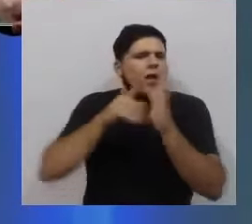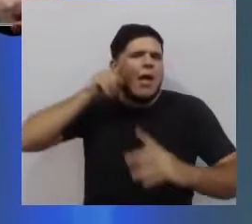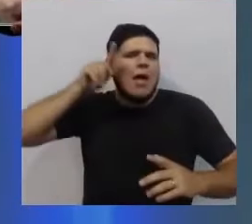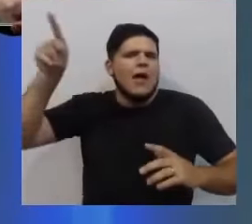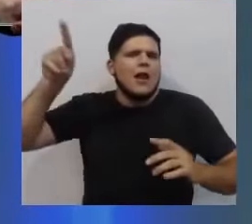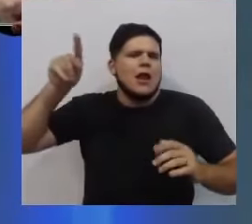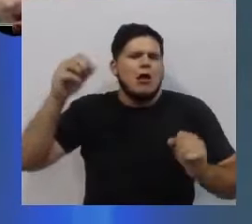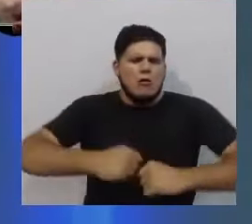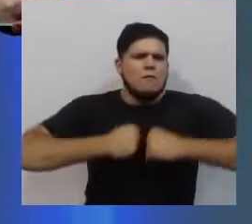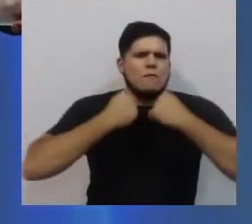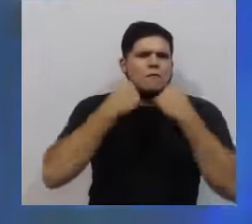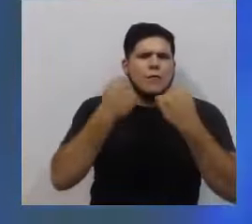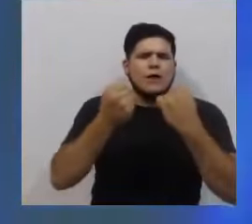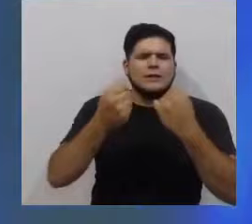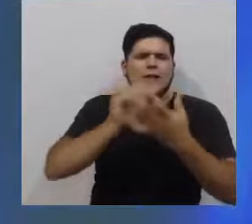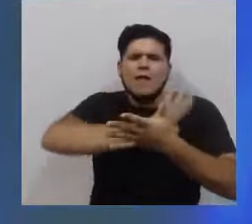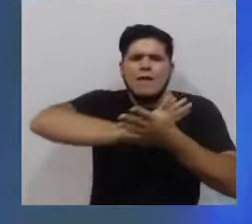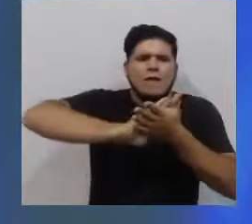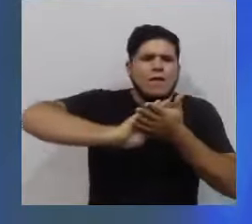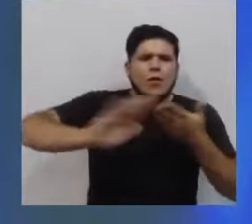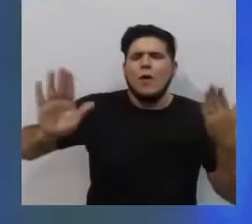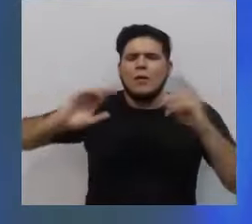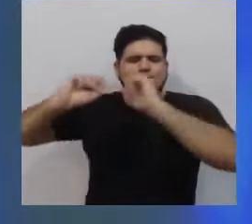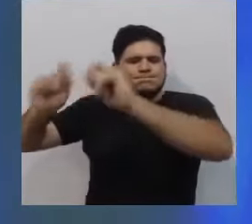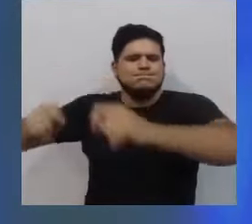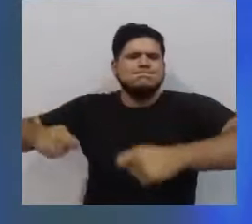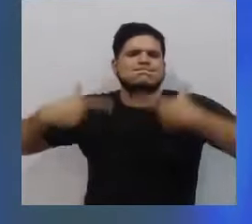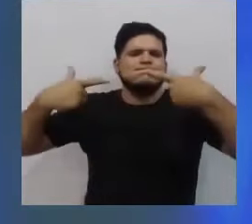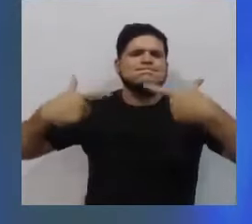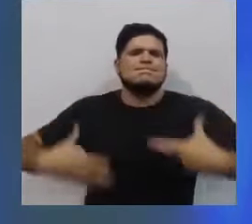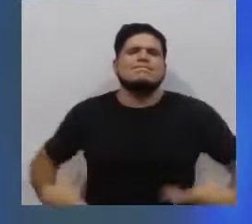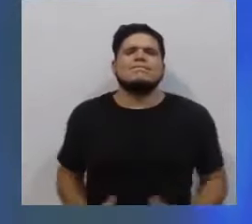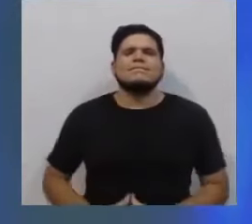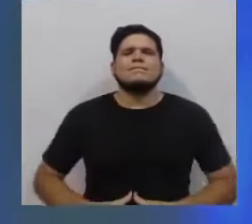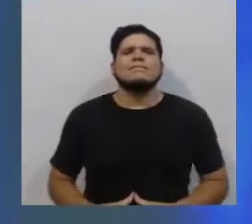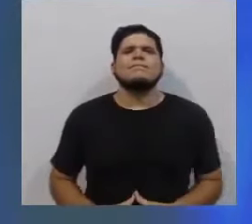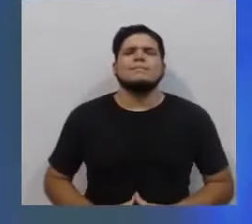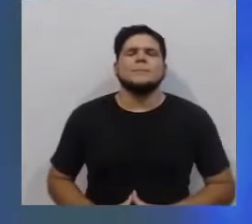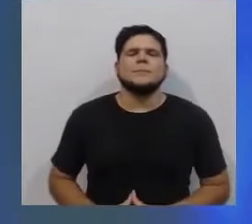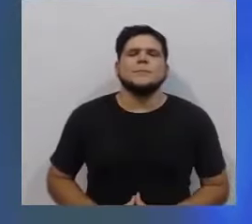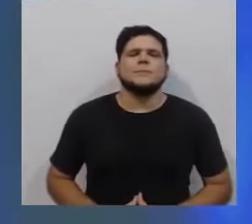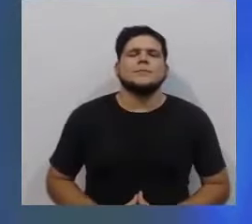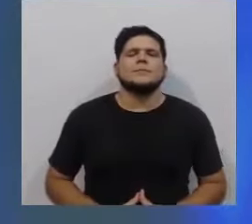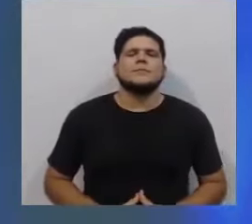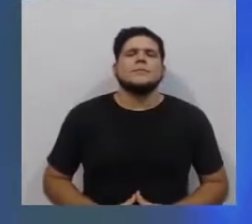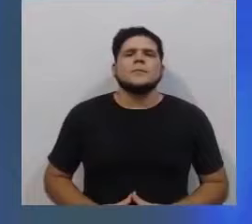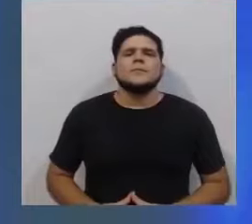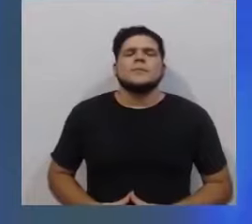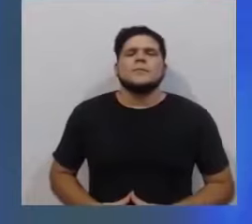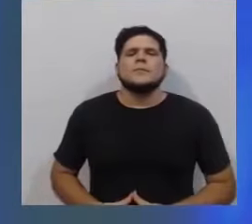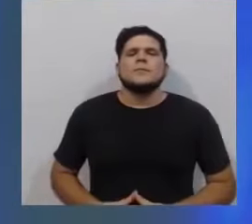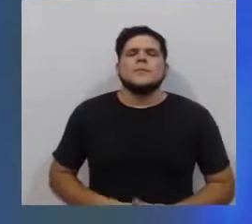también en 1ª de corintios 214 algo que es importante para nosotros como iglesia